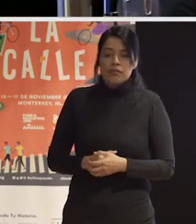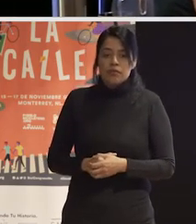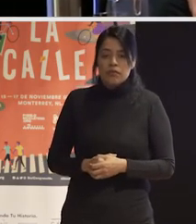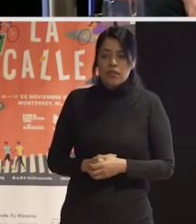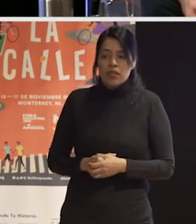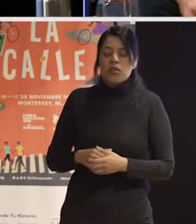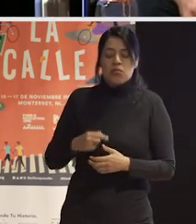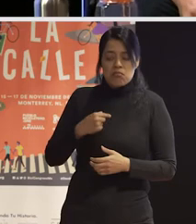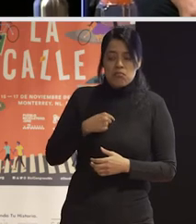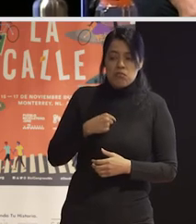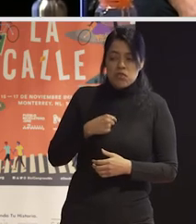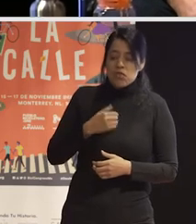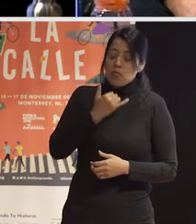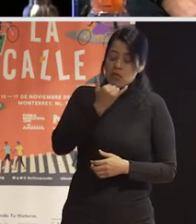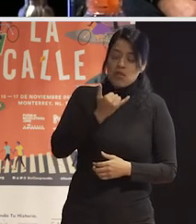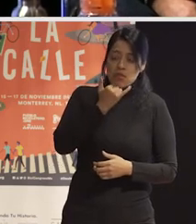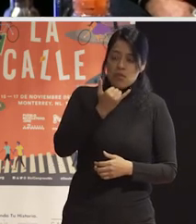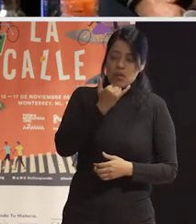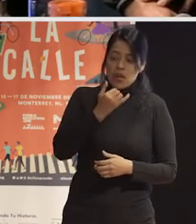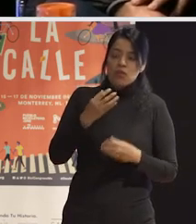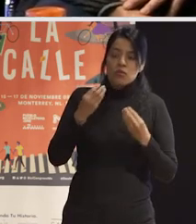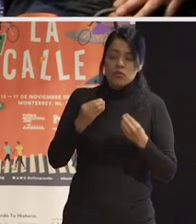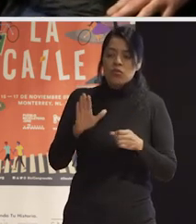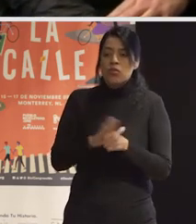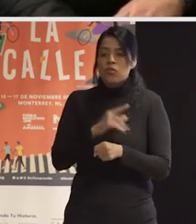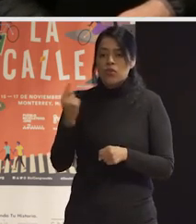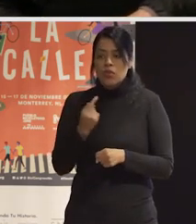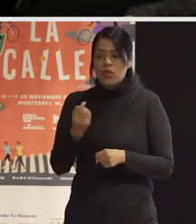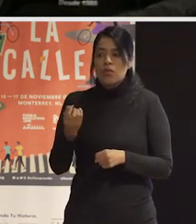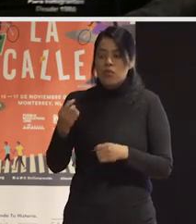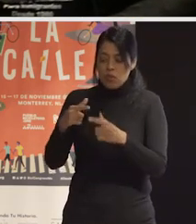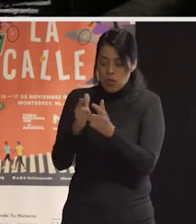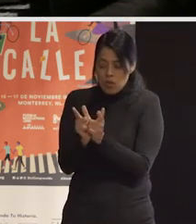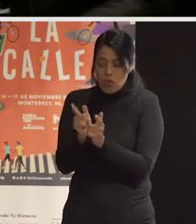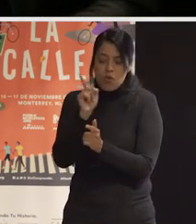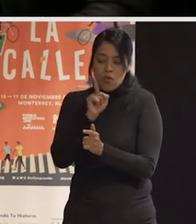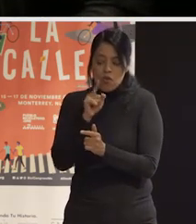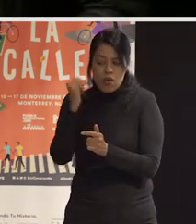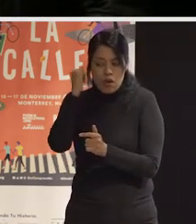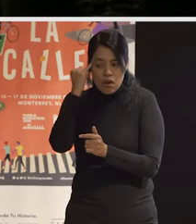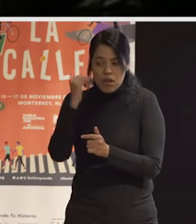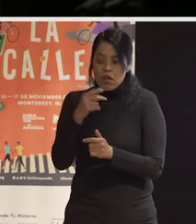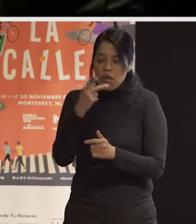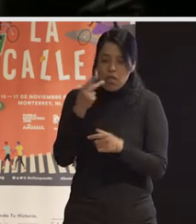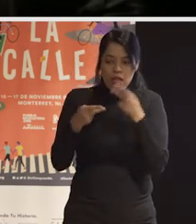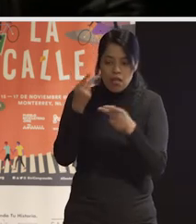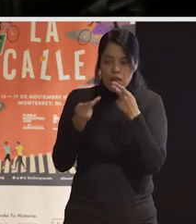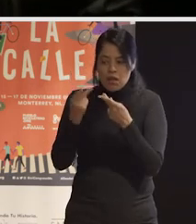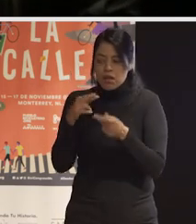el particular realmente me he equivocado mucho porque yo voy a dar una charla con una con un grupo de mujeres indígenas y hablaron